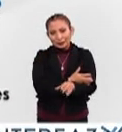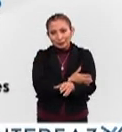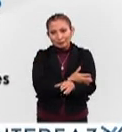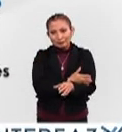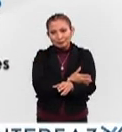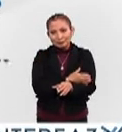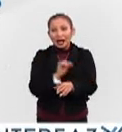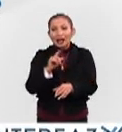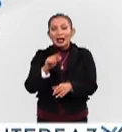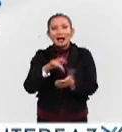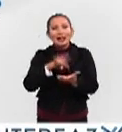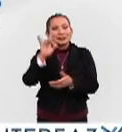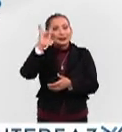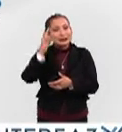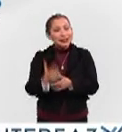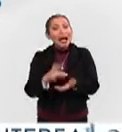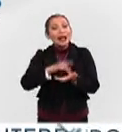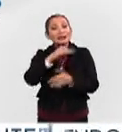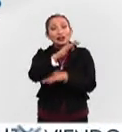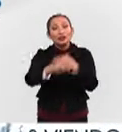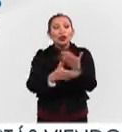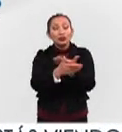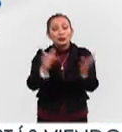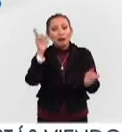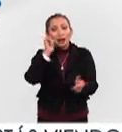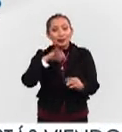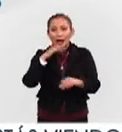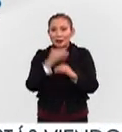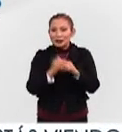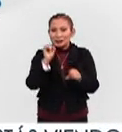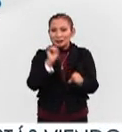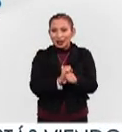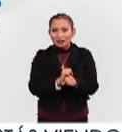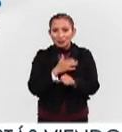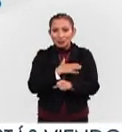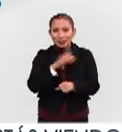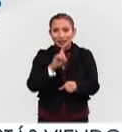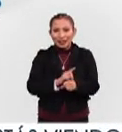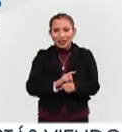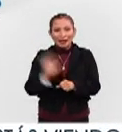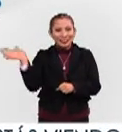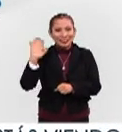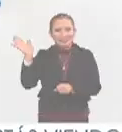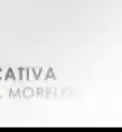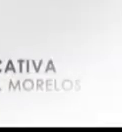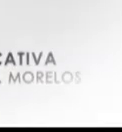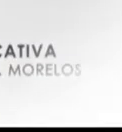acompañado. Así es, Ana Cris, gracias a Griselda Lleva, gracias a todos ustedes. Mañana cerramos semana. Muy buen día.